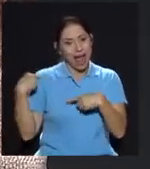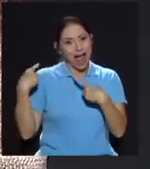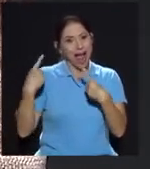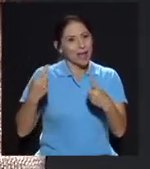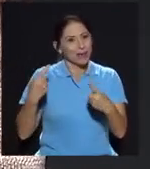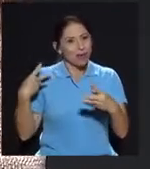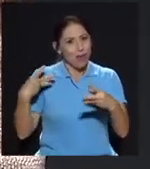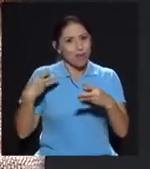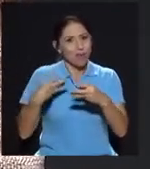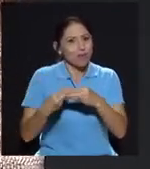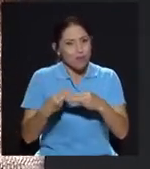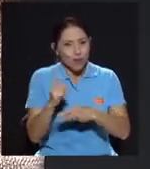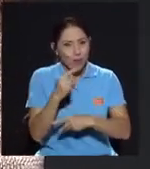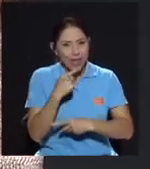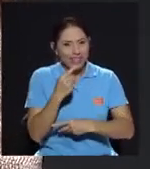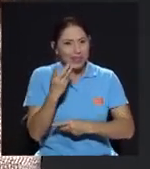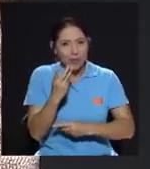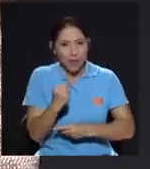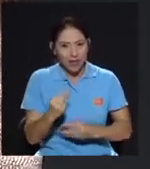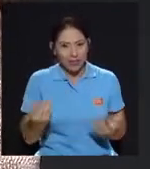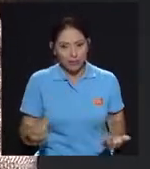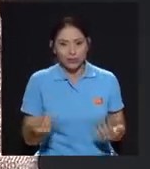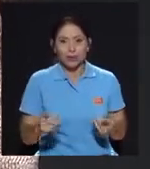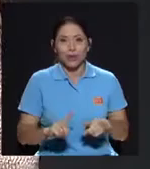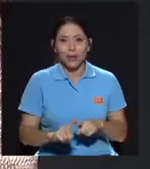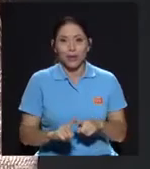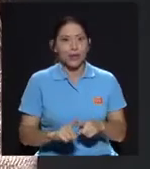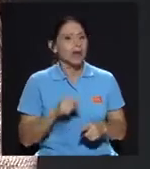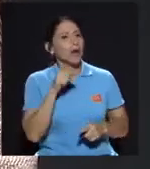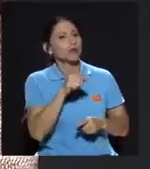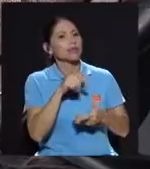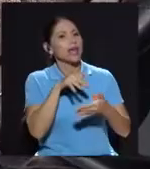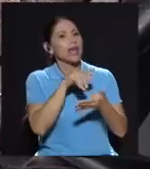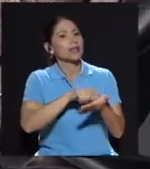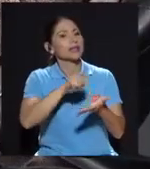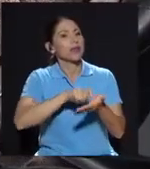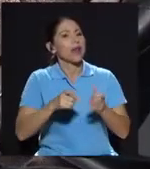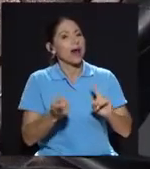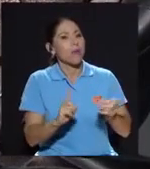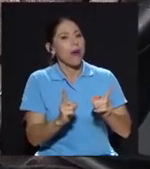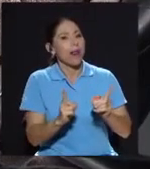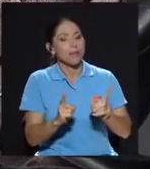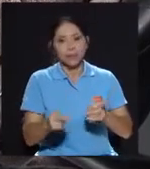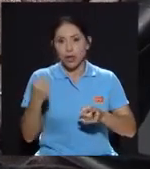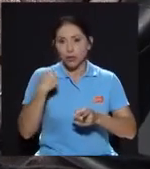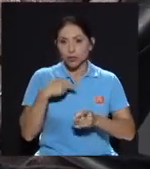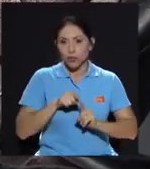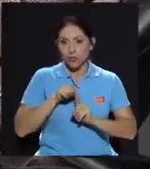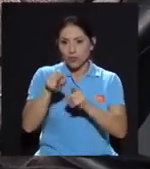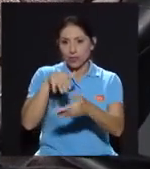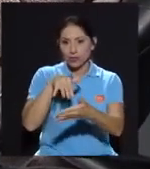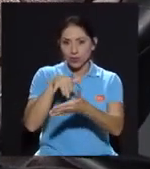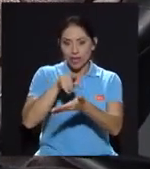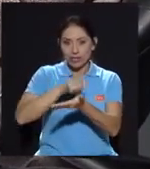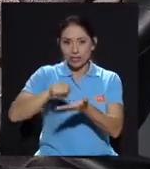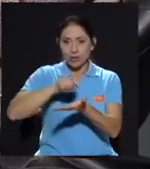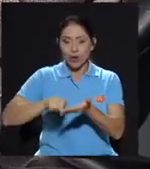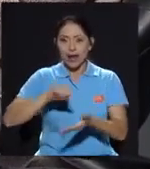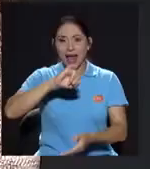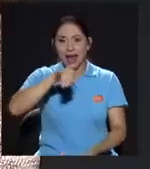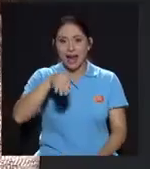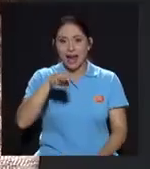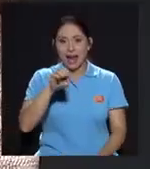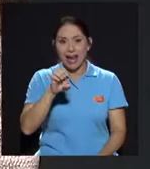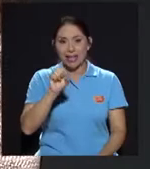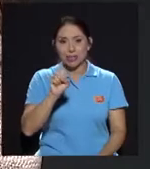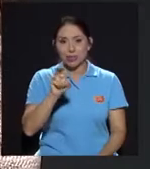pero si desde la escuela primario fue yo fui a la escuela sus crímenes de kartal